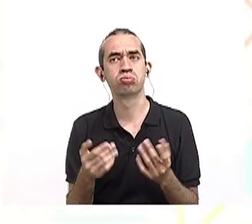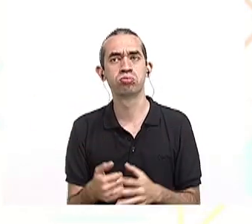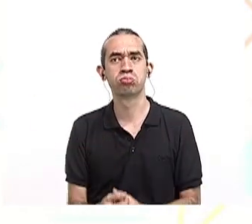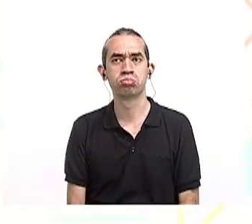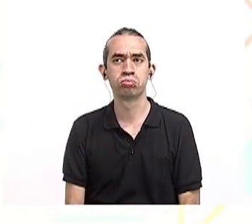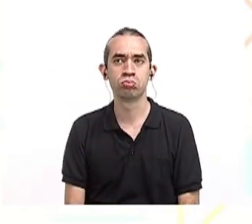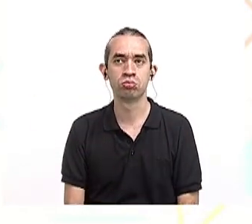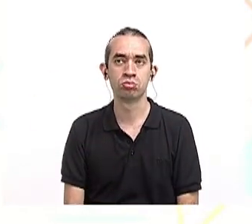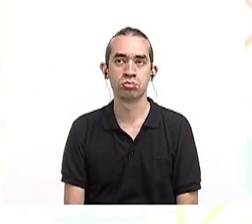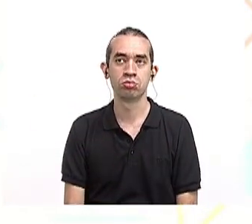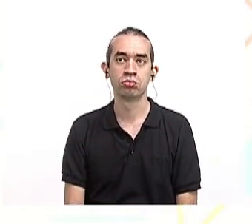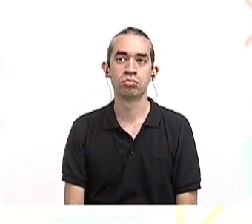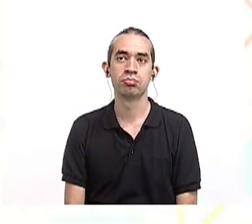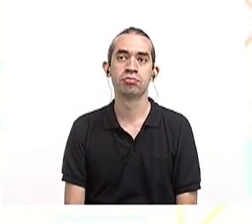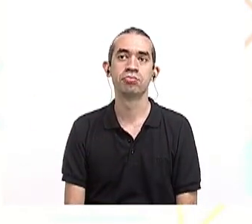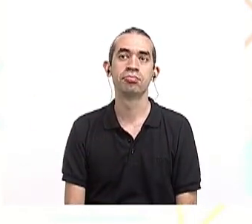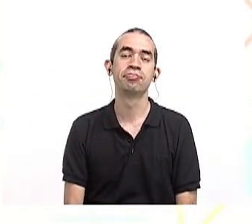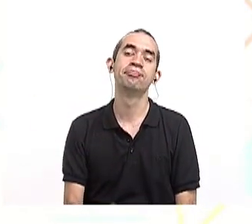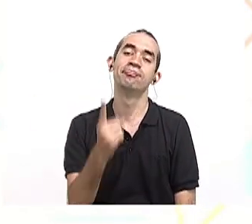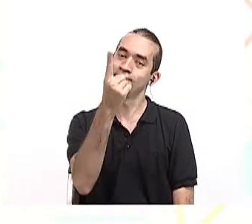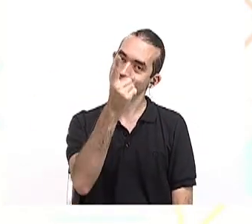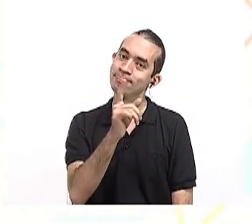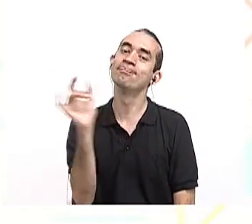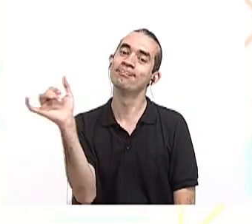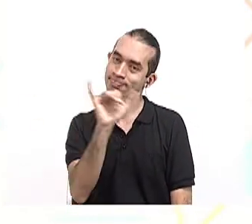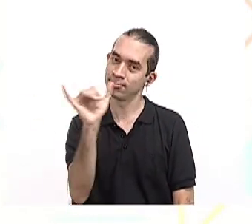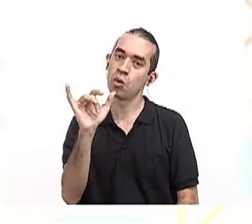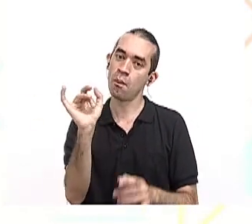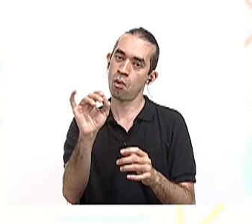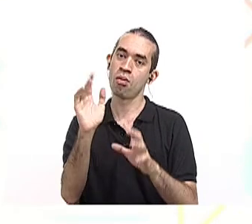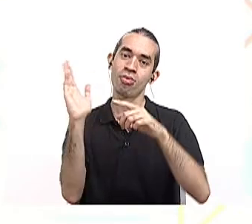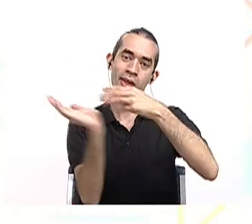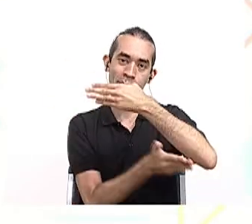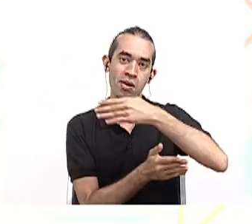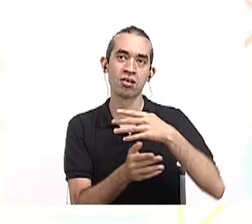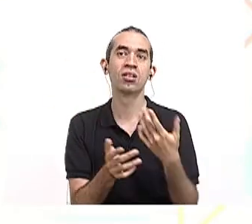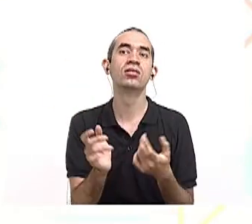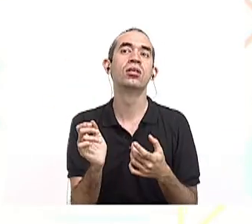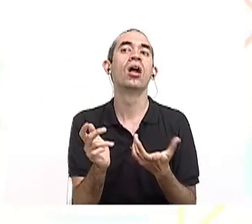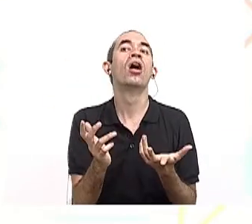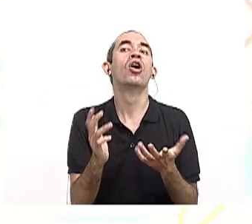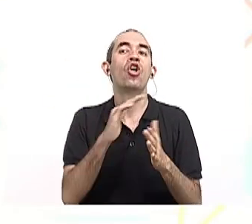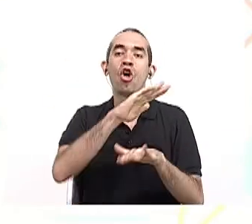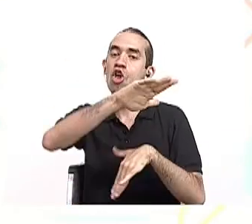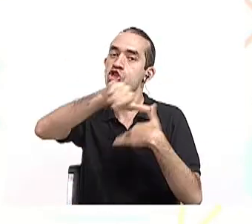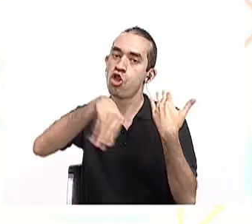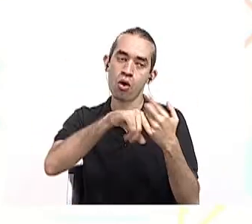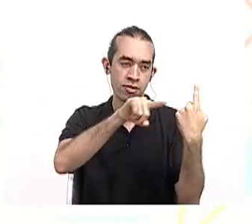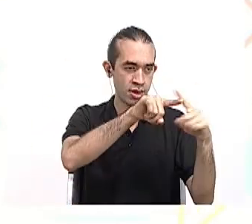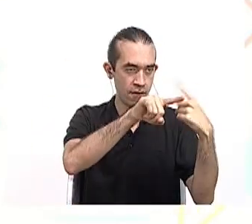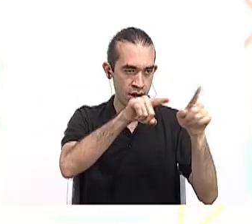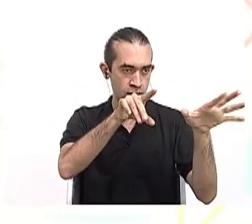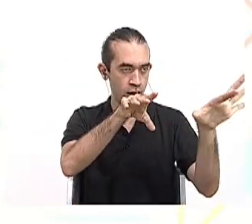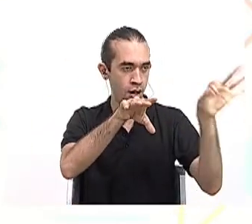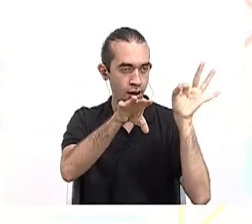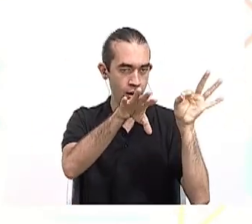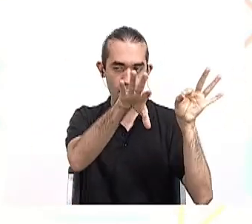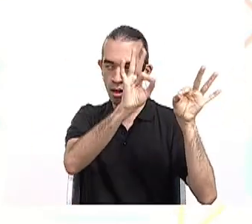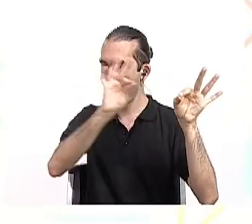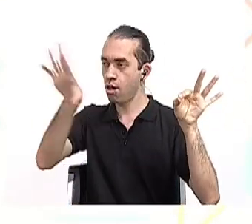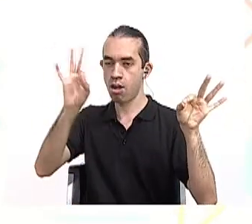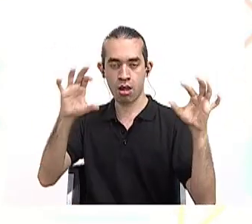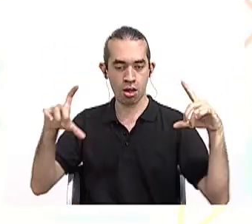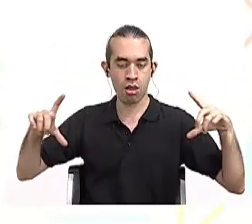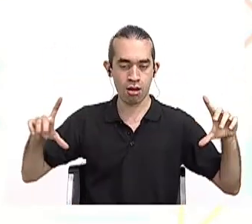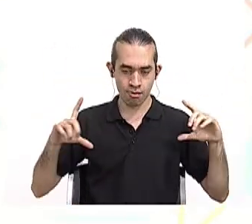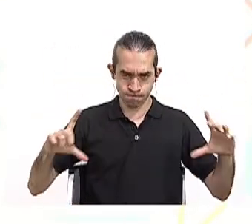Entonces, ese común denominador corresponde a todos los factores diferentes que hay en los